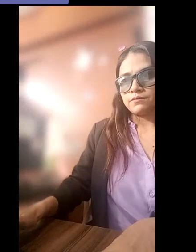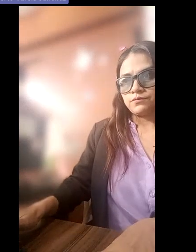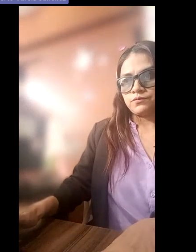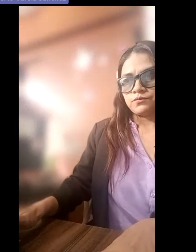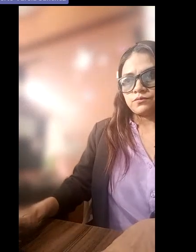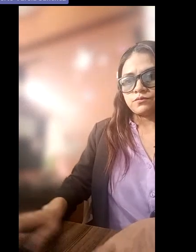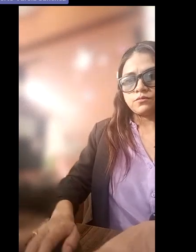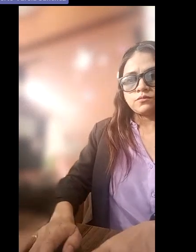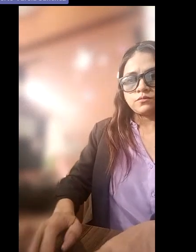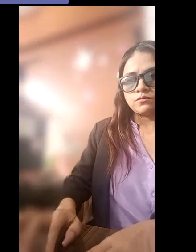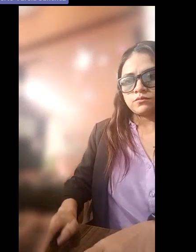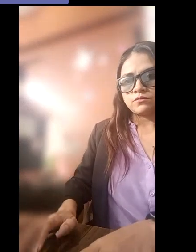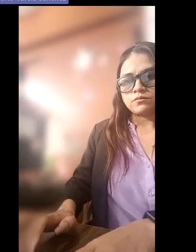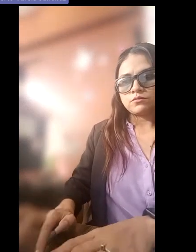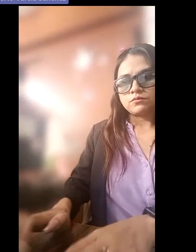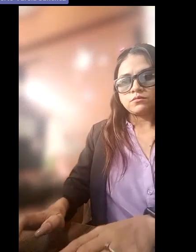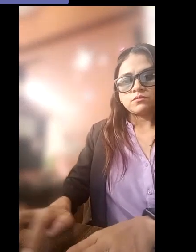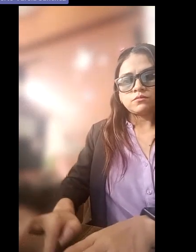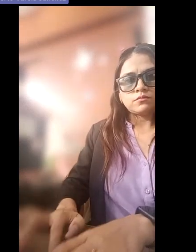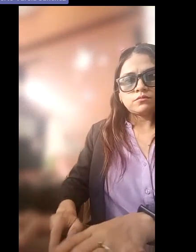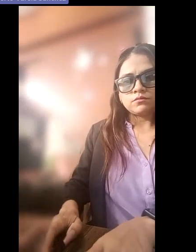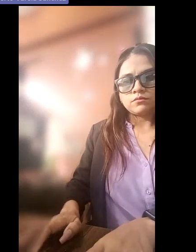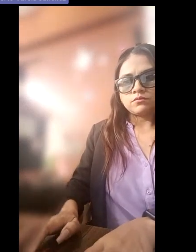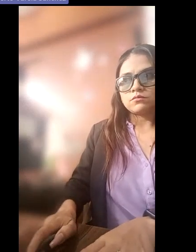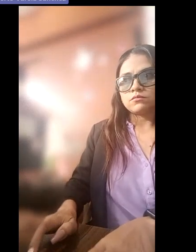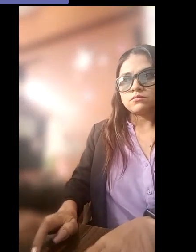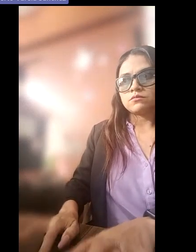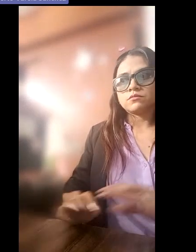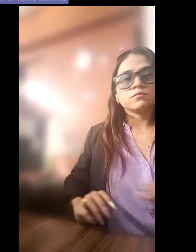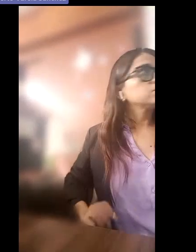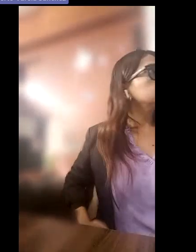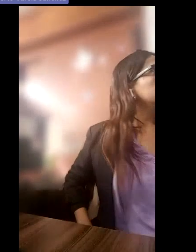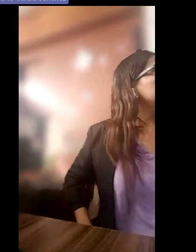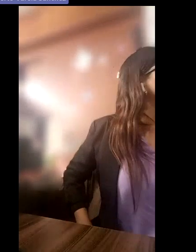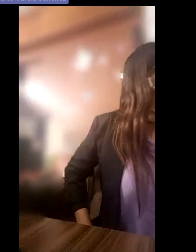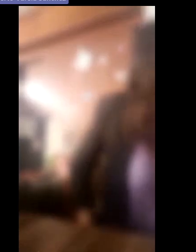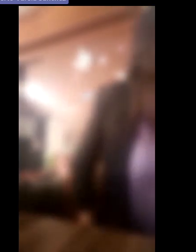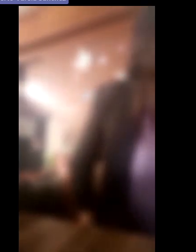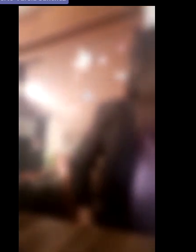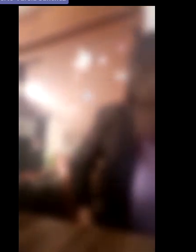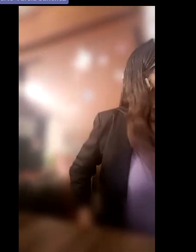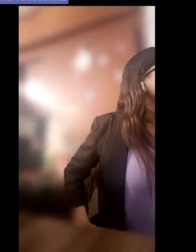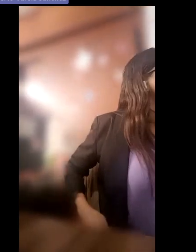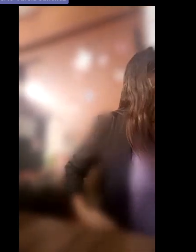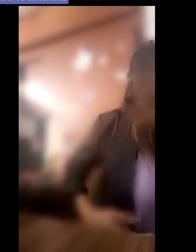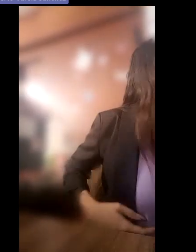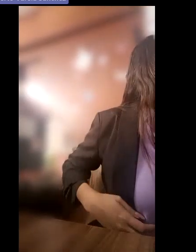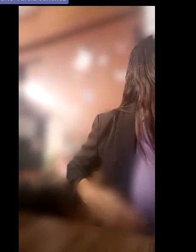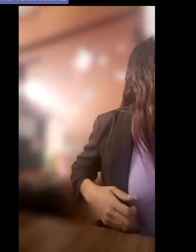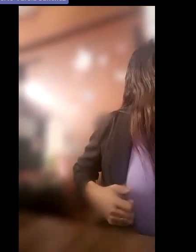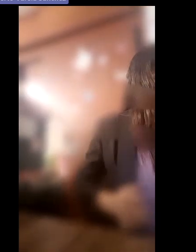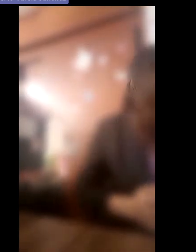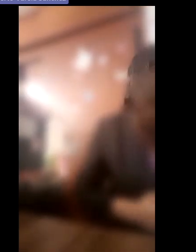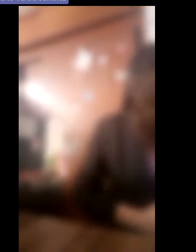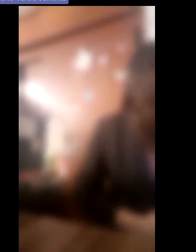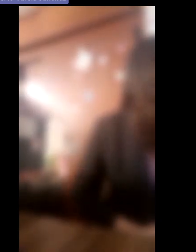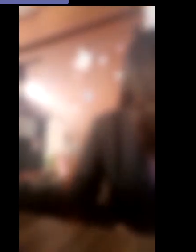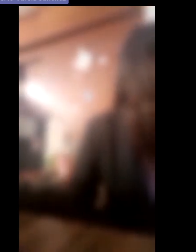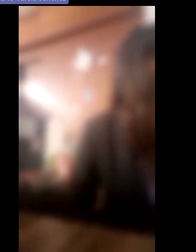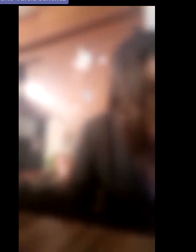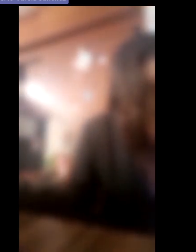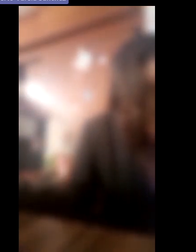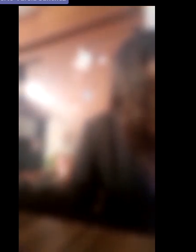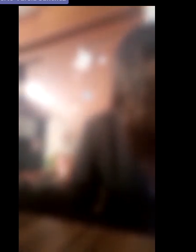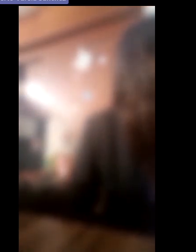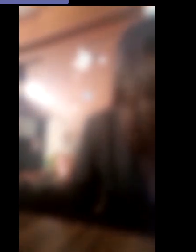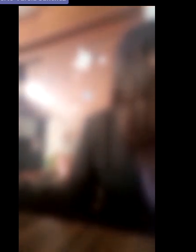pregunta que usted hizo. Estas vienen igual, escucha activa, te hago saber que estoy ahí contigo. La psicóloga Brisa Aldeni Jiménez